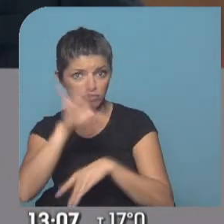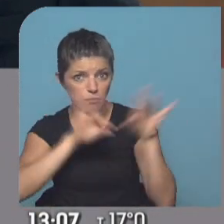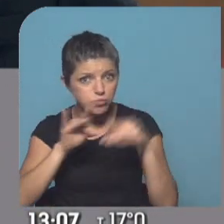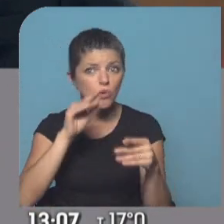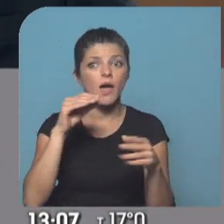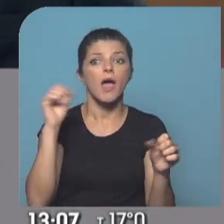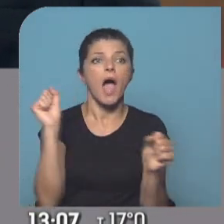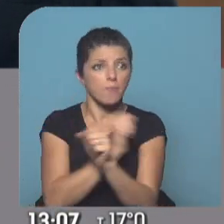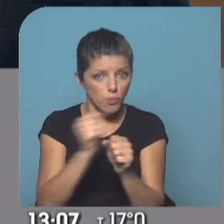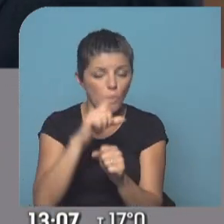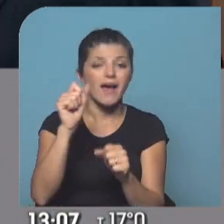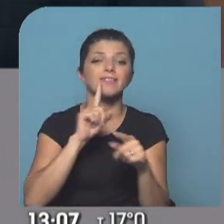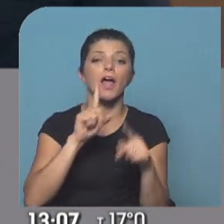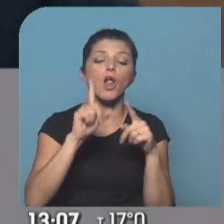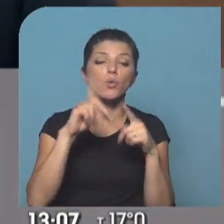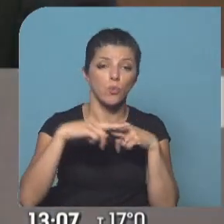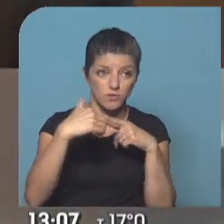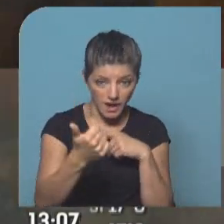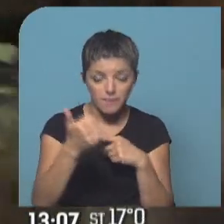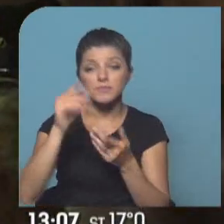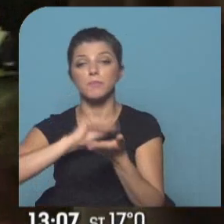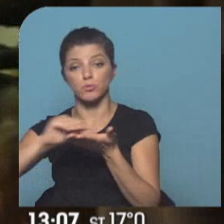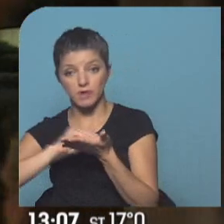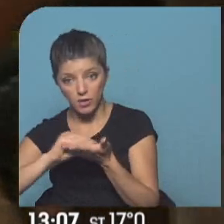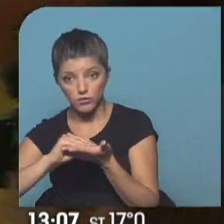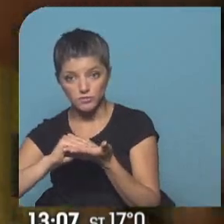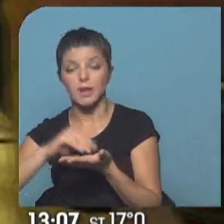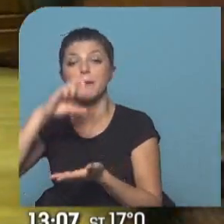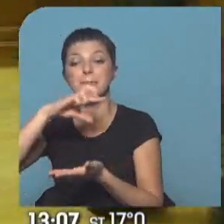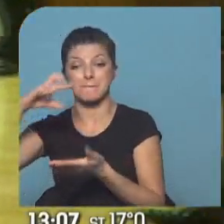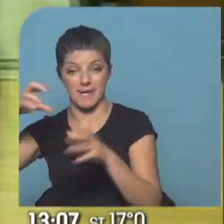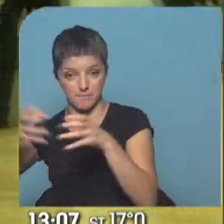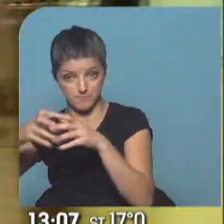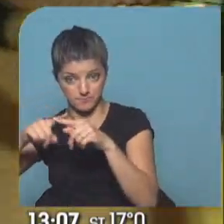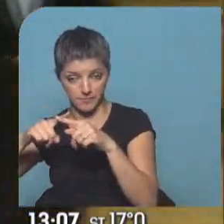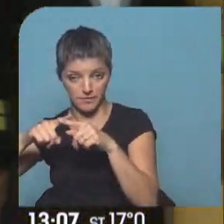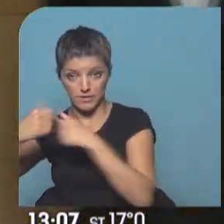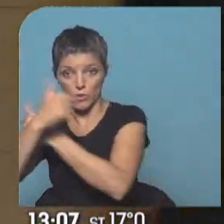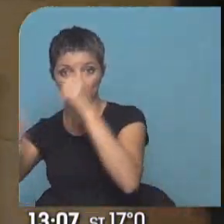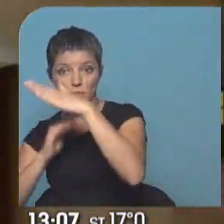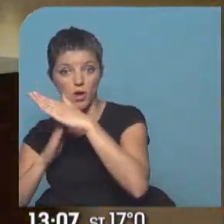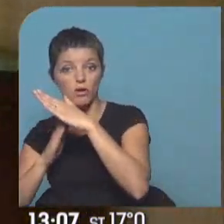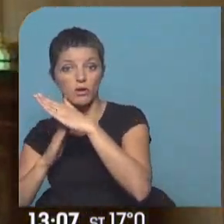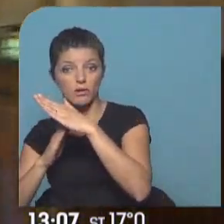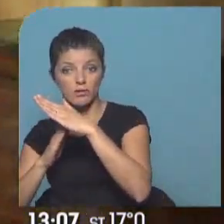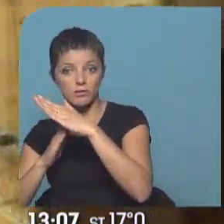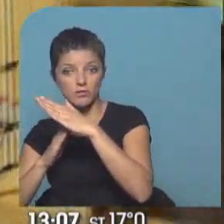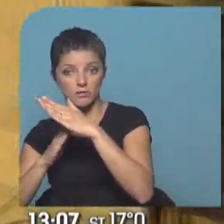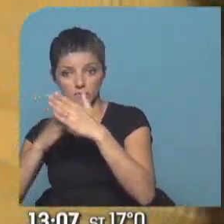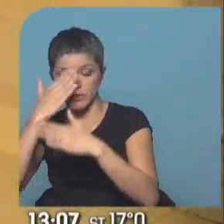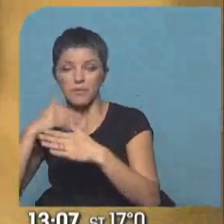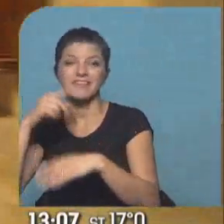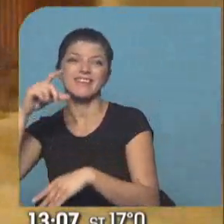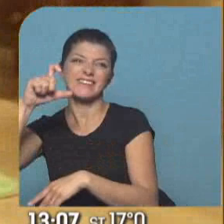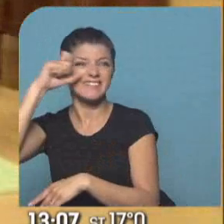Diputados, un grupo de legistas del PP en el Tribunal Superior, lo cepilla